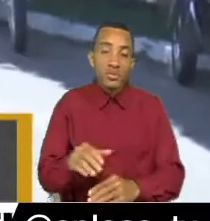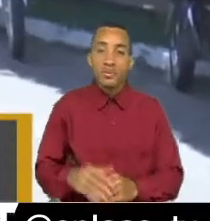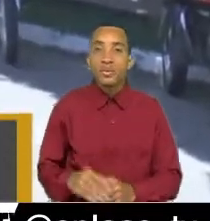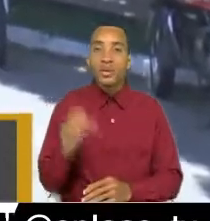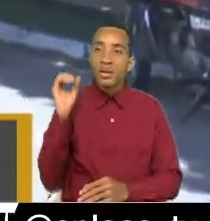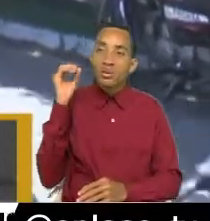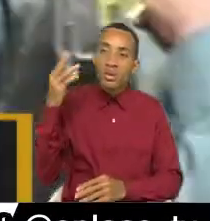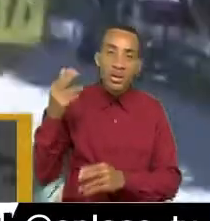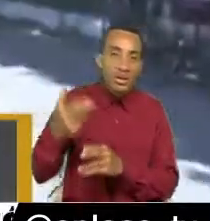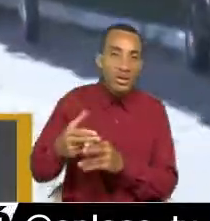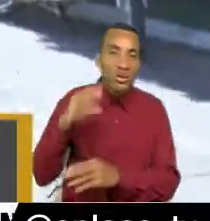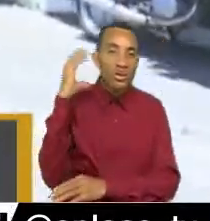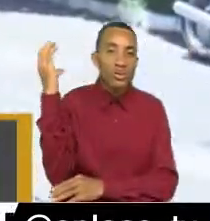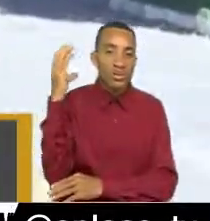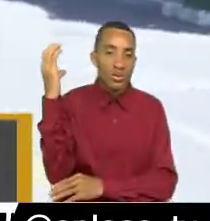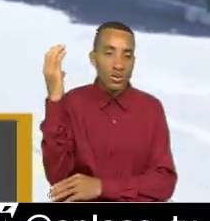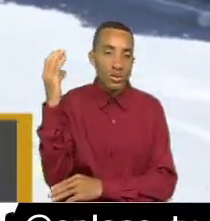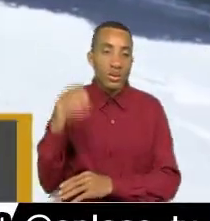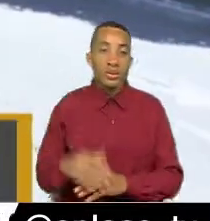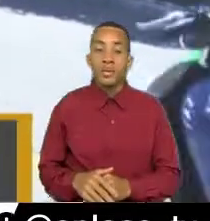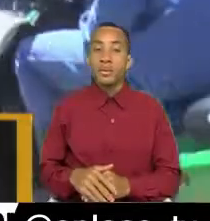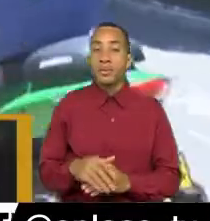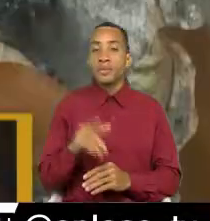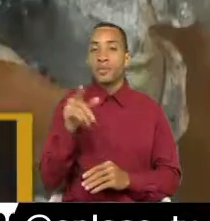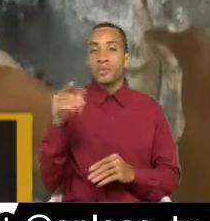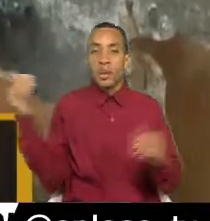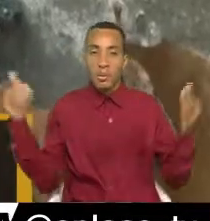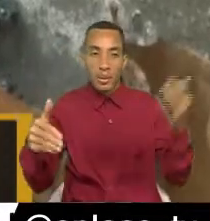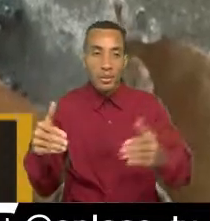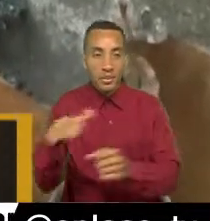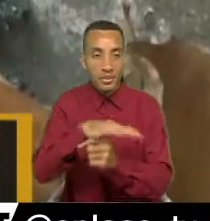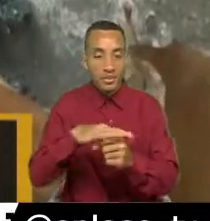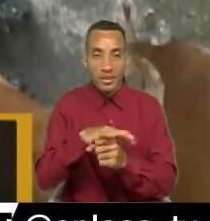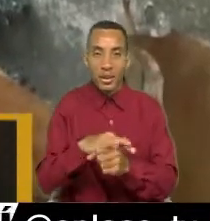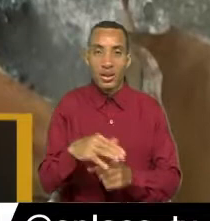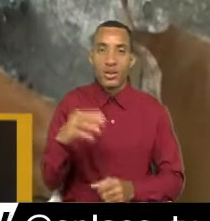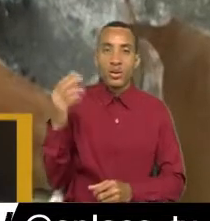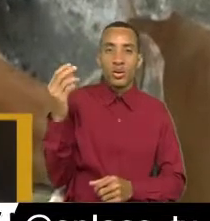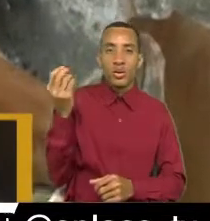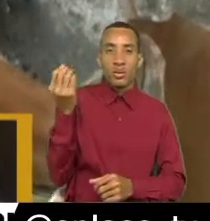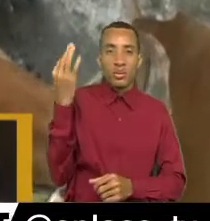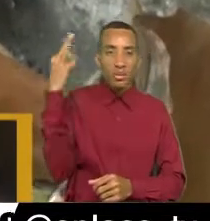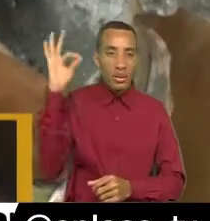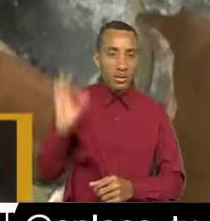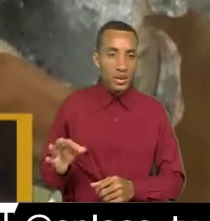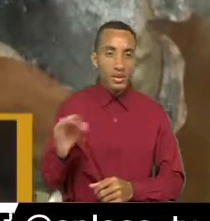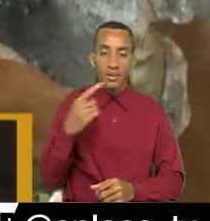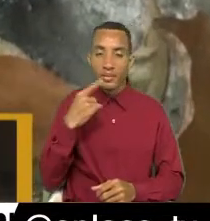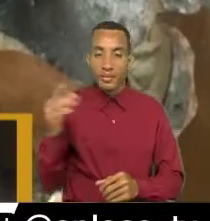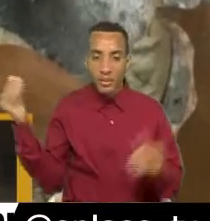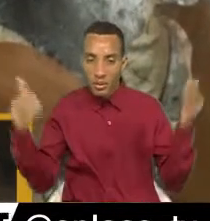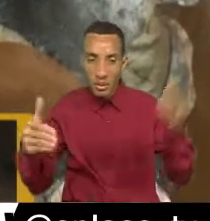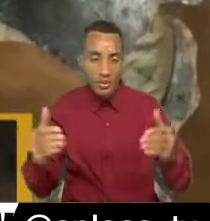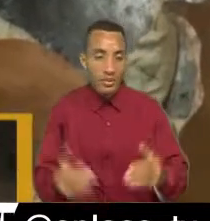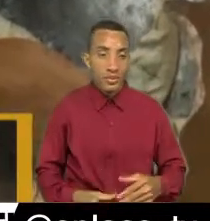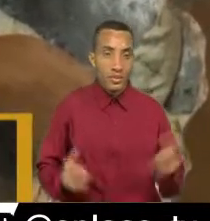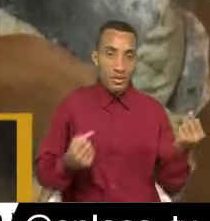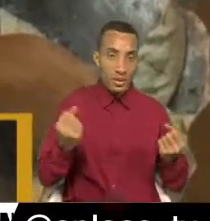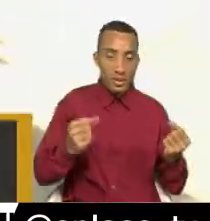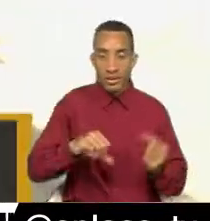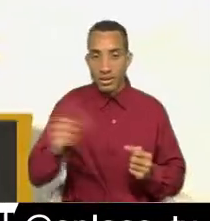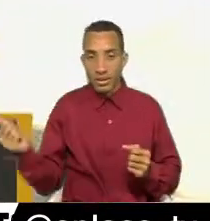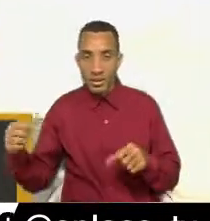en el barrio Palmira es interceptado por unos sujetos, se movilizan en un vehículo, una motocicleta y le hurtan